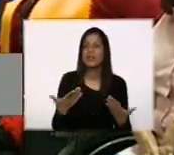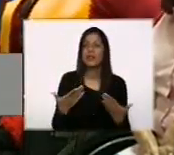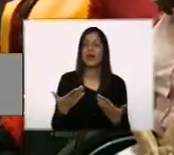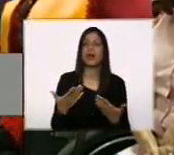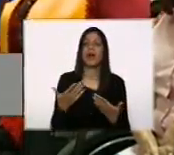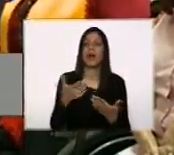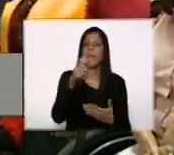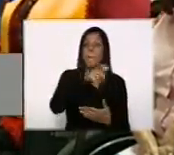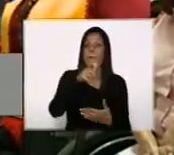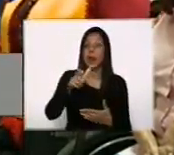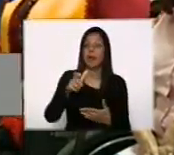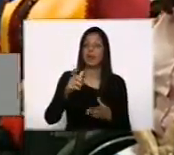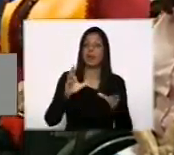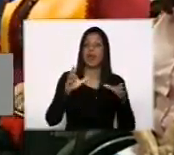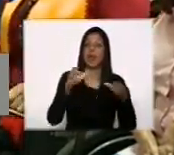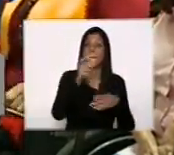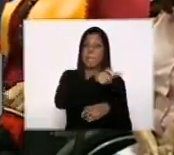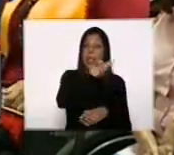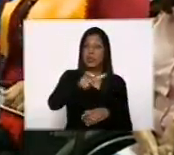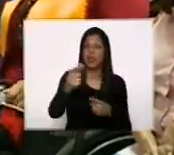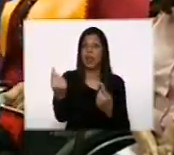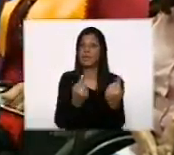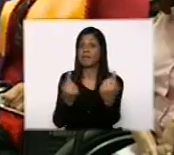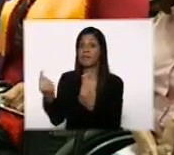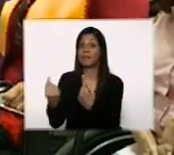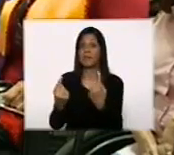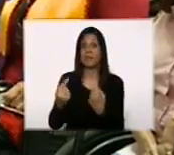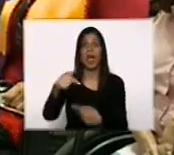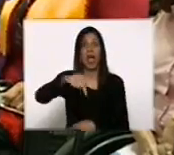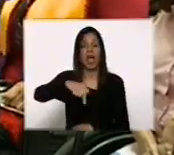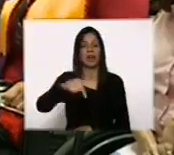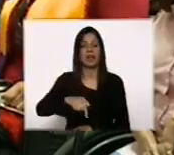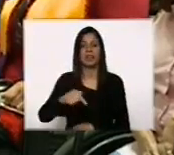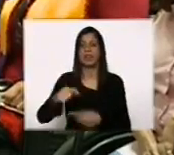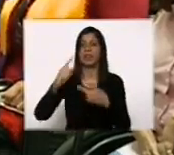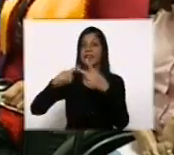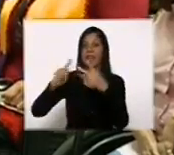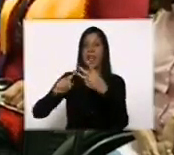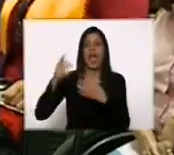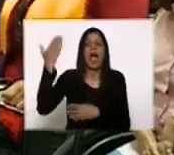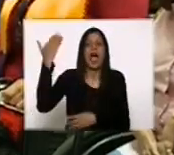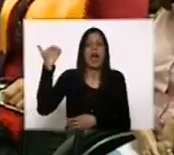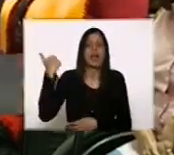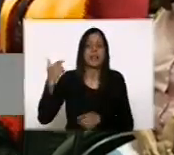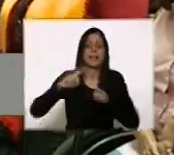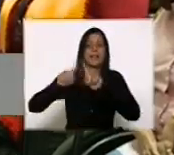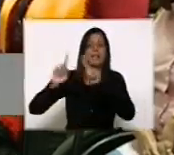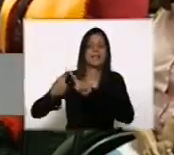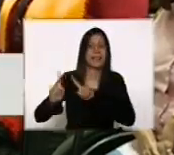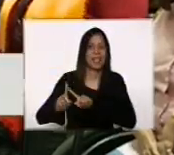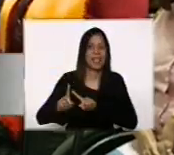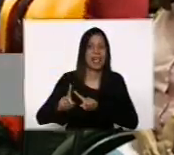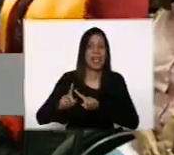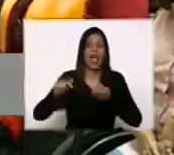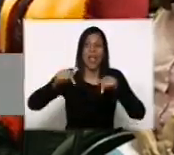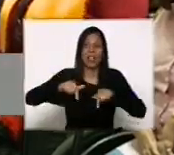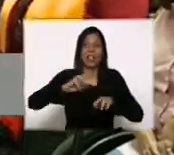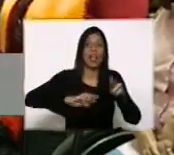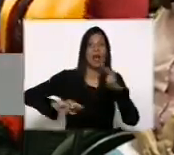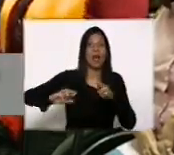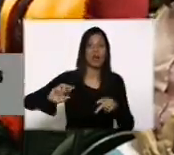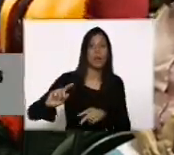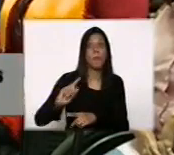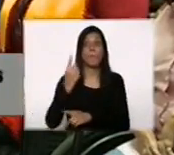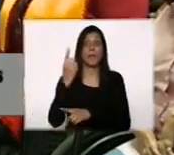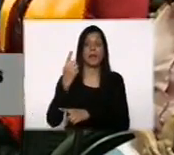de diferentes sectores aquí representando. Pero ¿cuándo se ha visto eso? Solo una revolución nos puede permitir